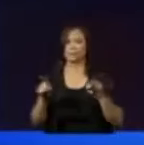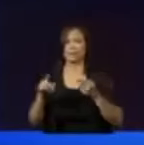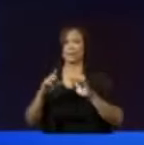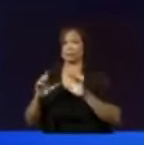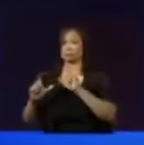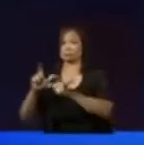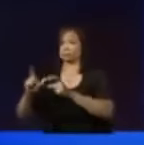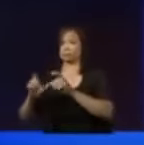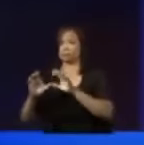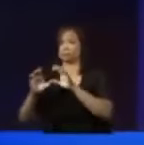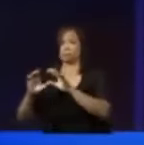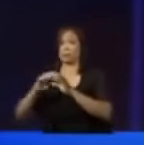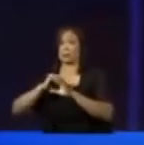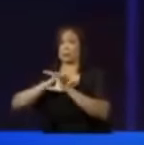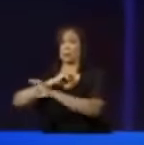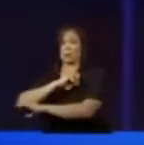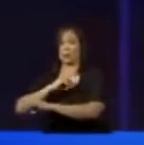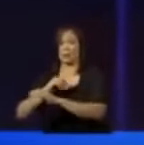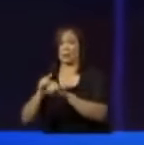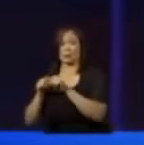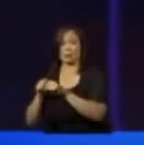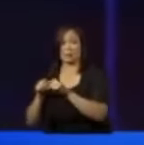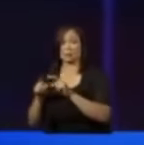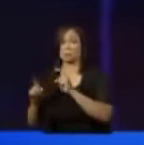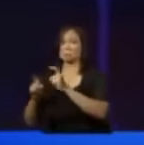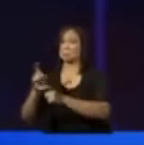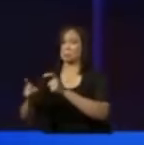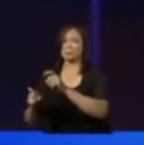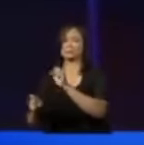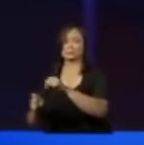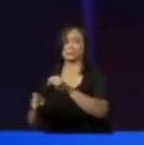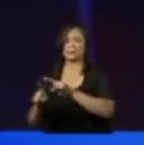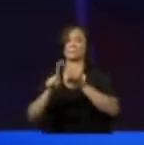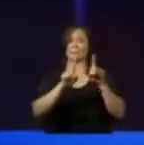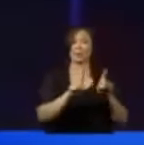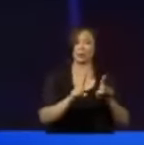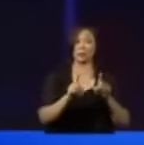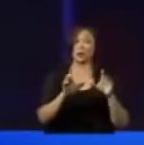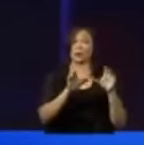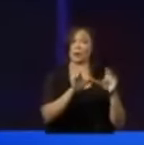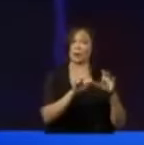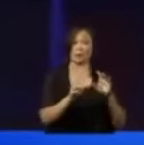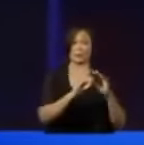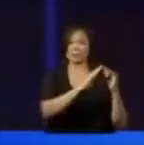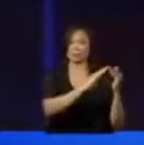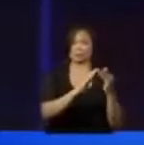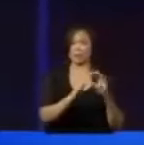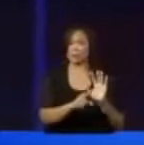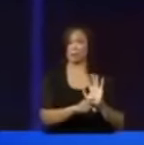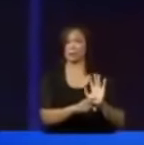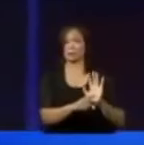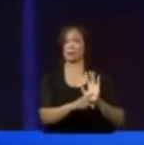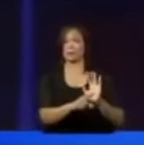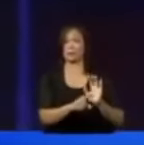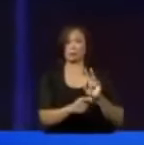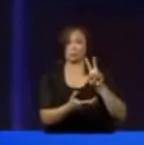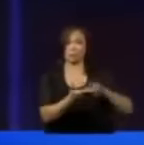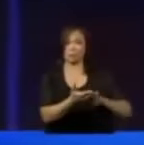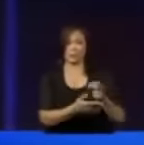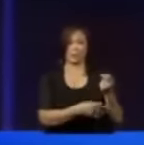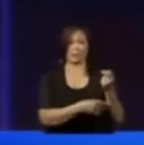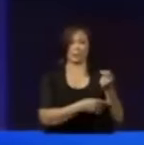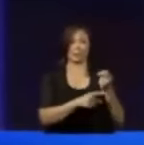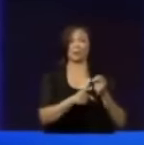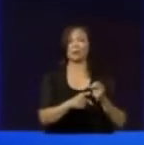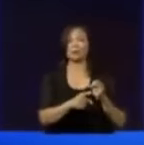rural es cierto que todos los gobiernos han entregado títulos, pero en la titularidad urbana no es así. Del